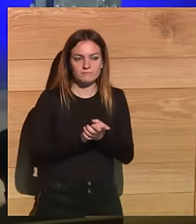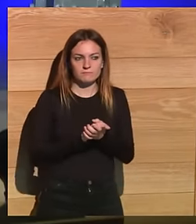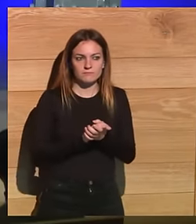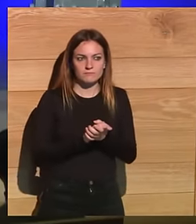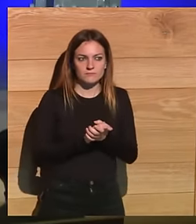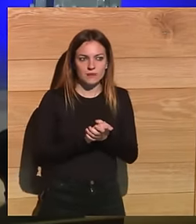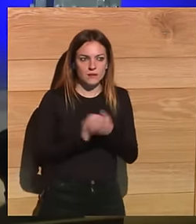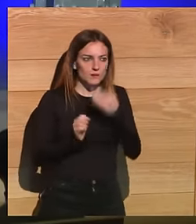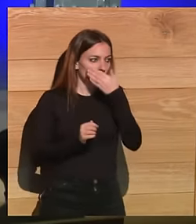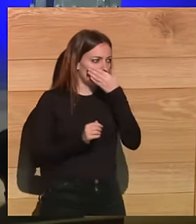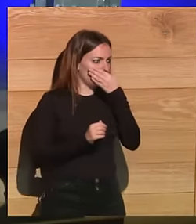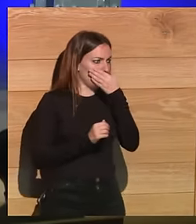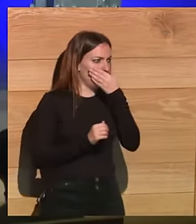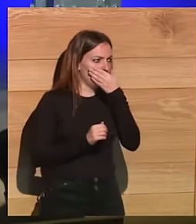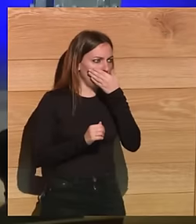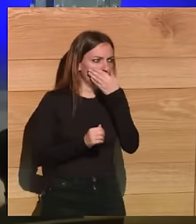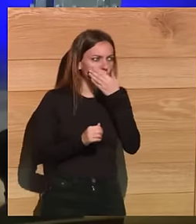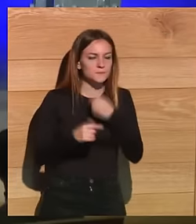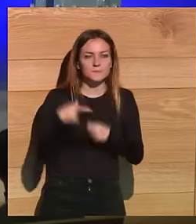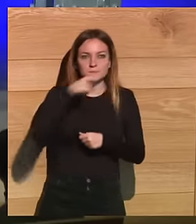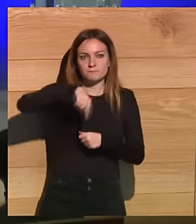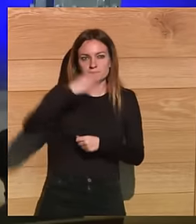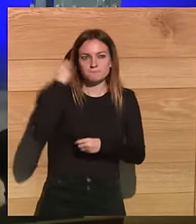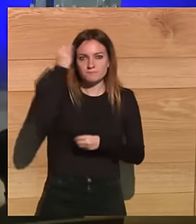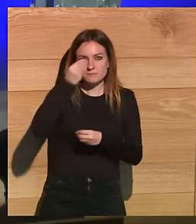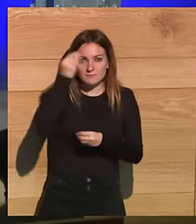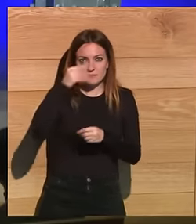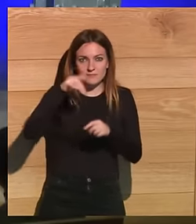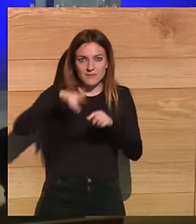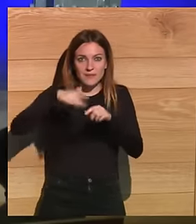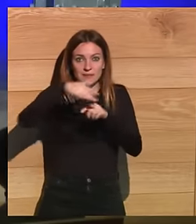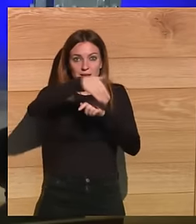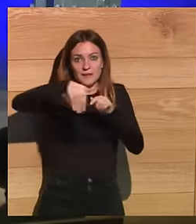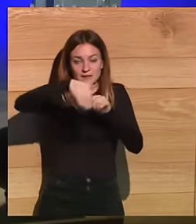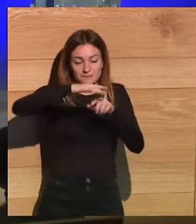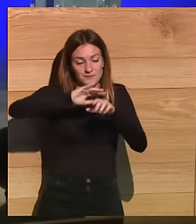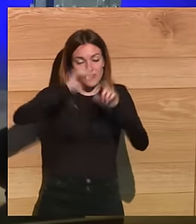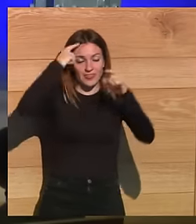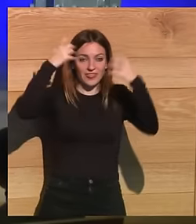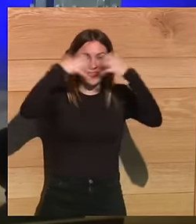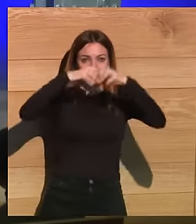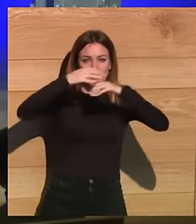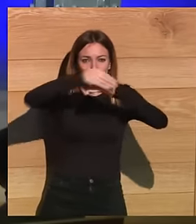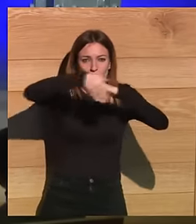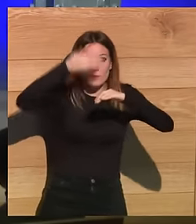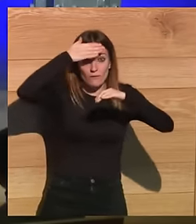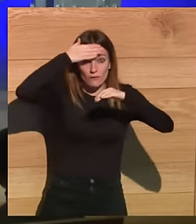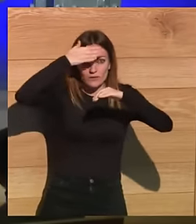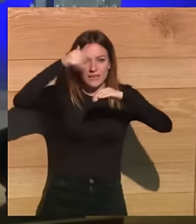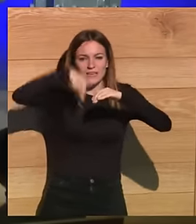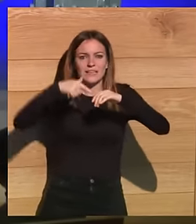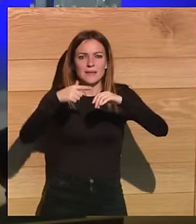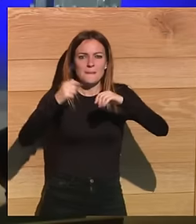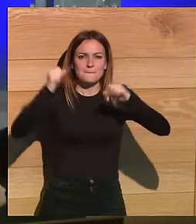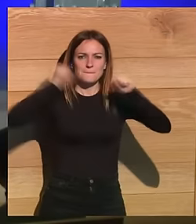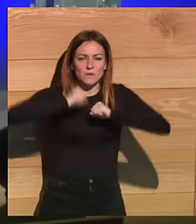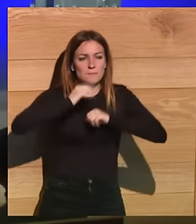pensábamos que la parte del lóbulo frontal o temporal eran más inmaduras, y lo